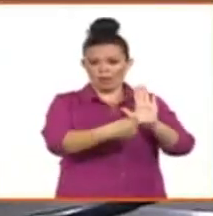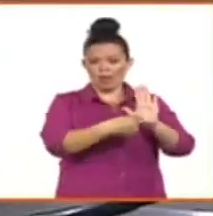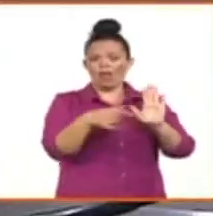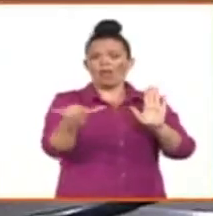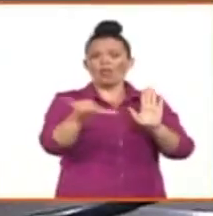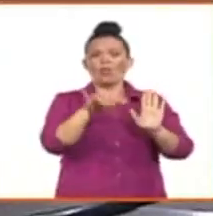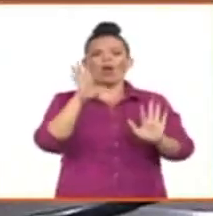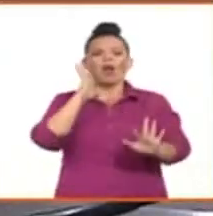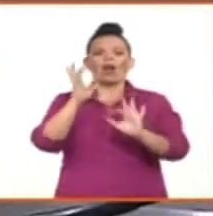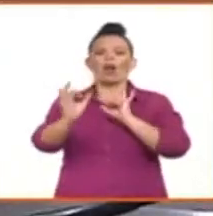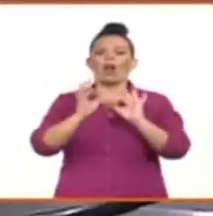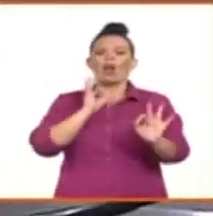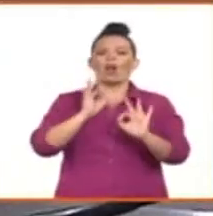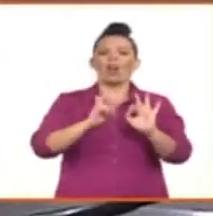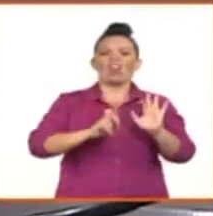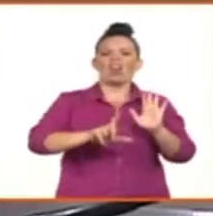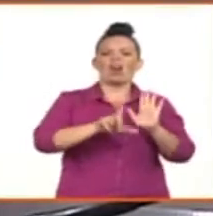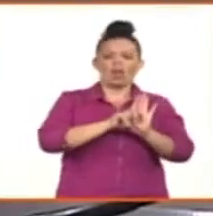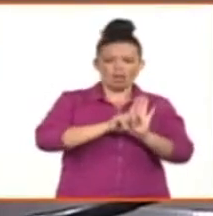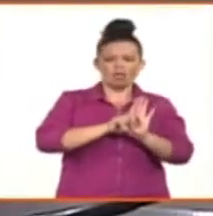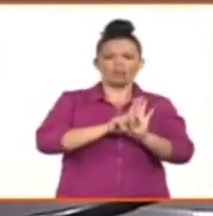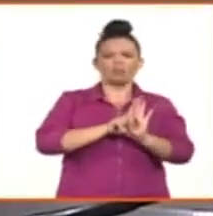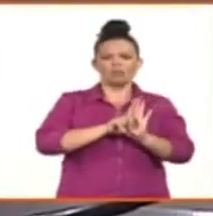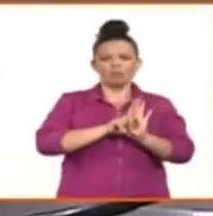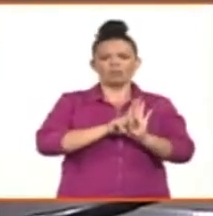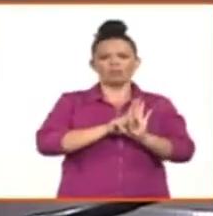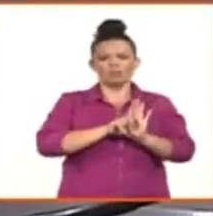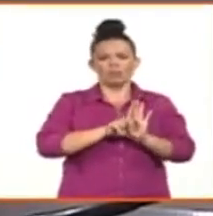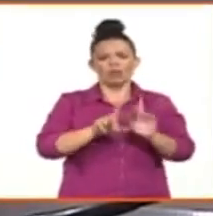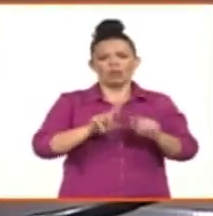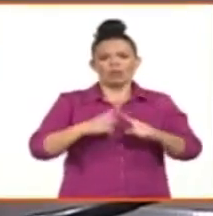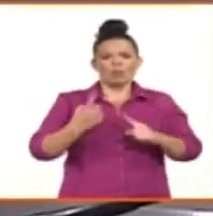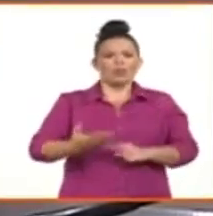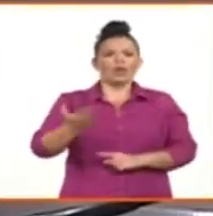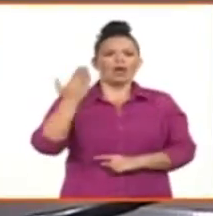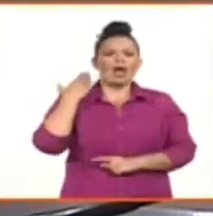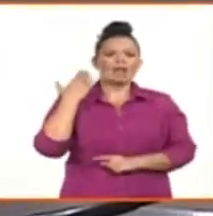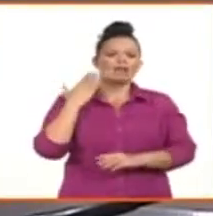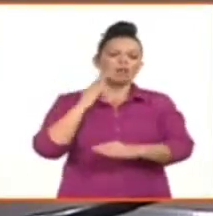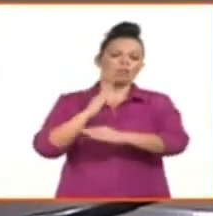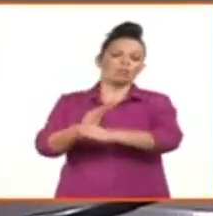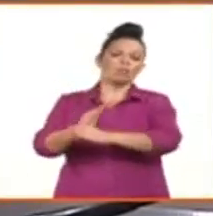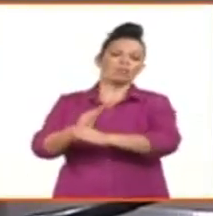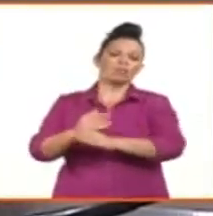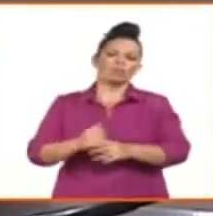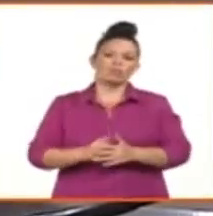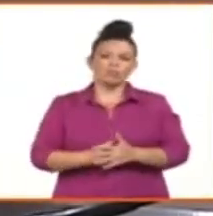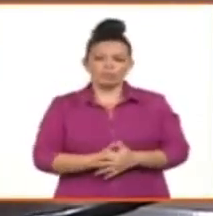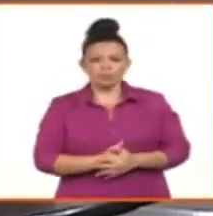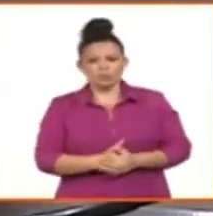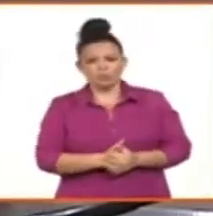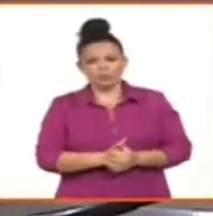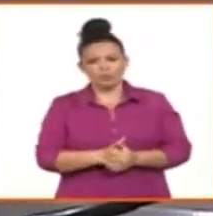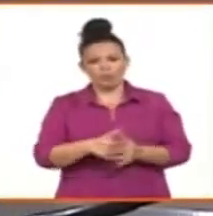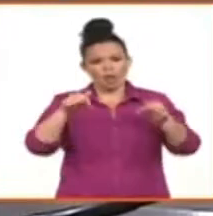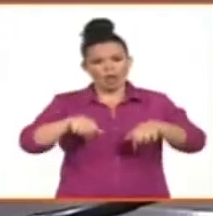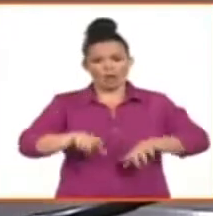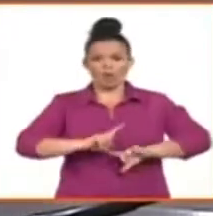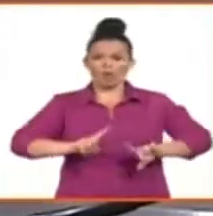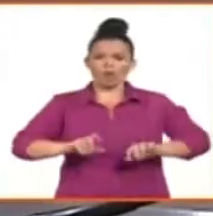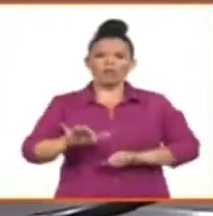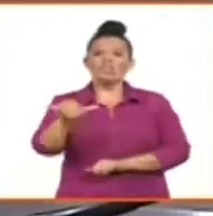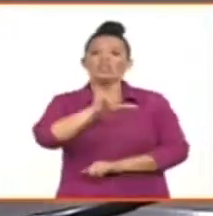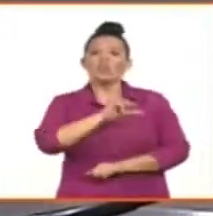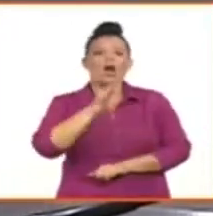legalmente esa posibilidad que se la ha estado negando a estas parejas, e incluso a mujeres solas, a